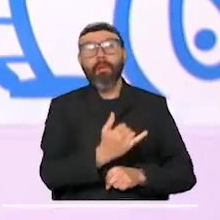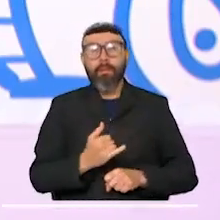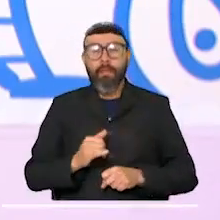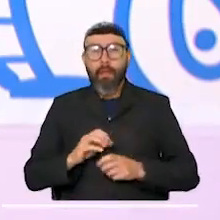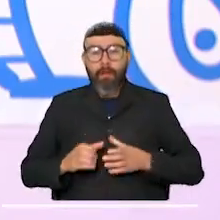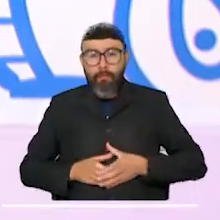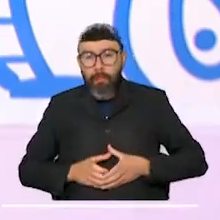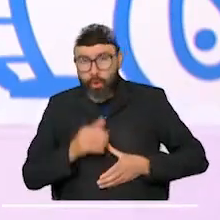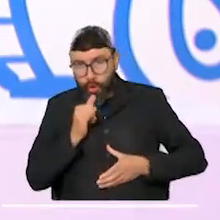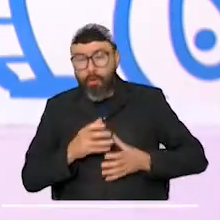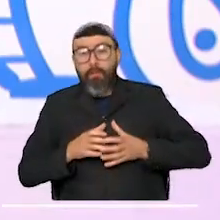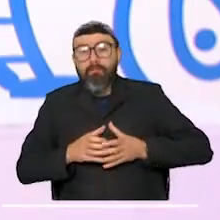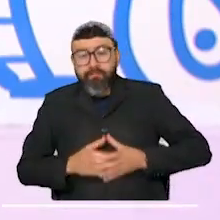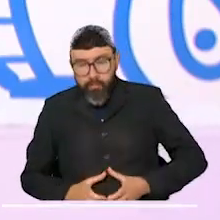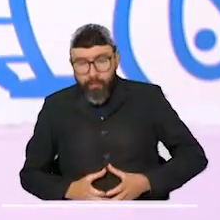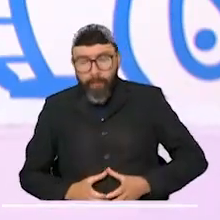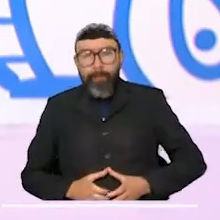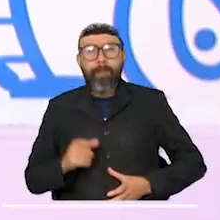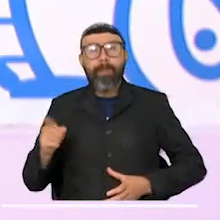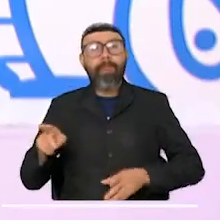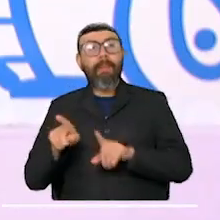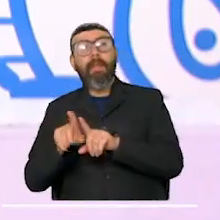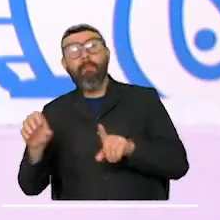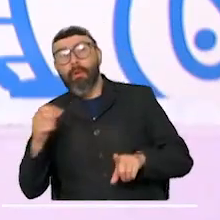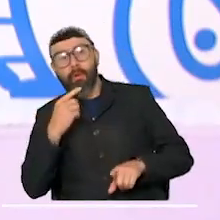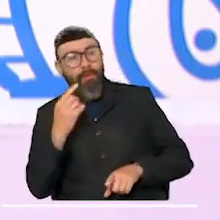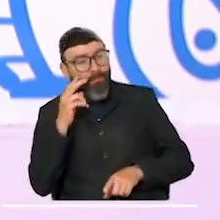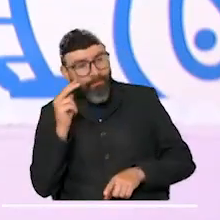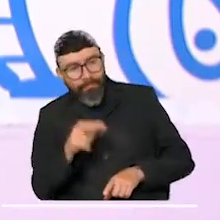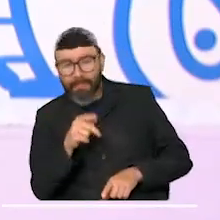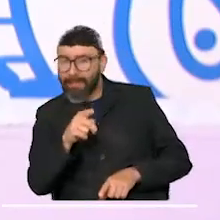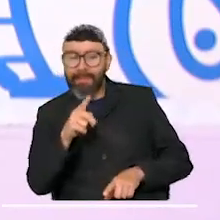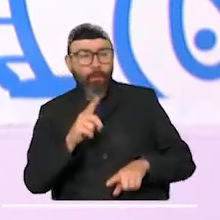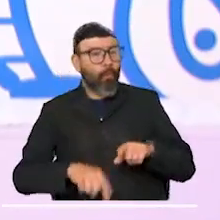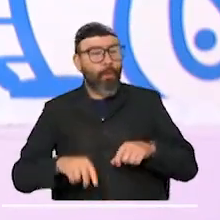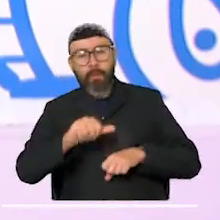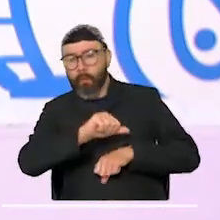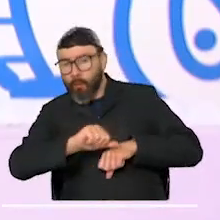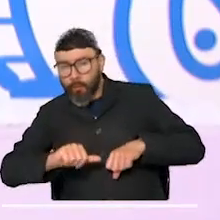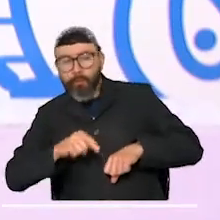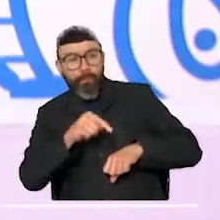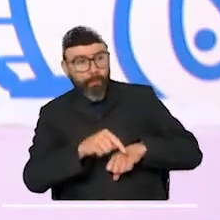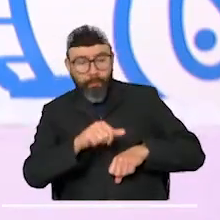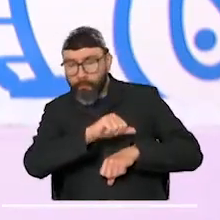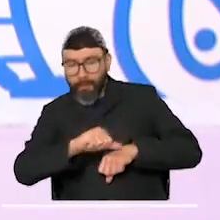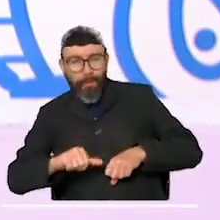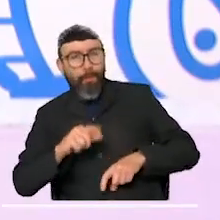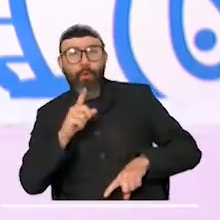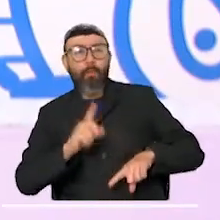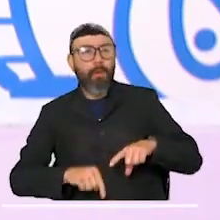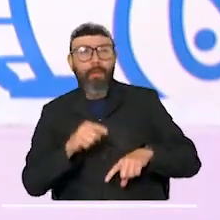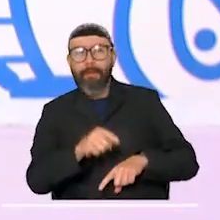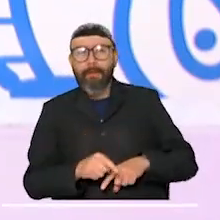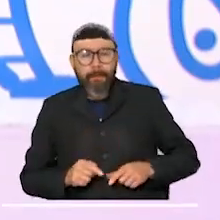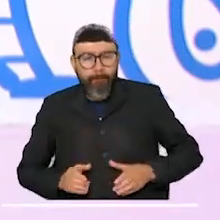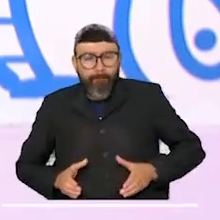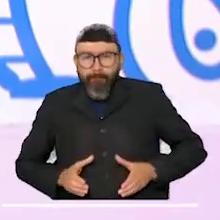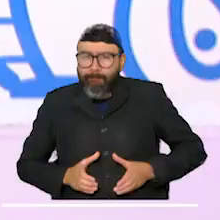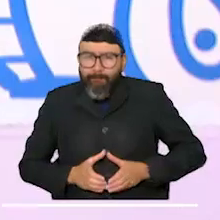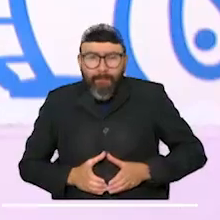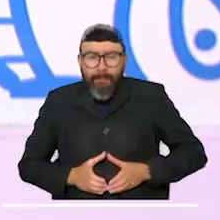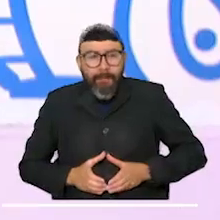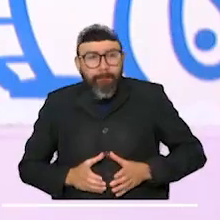el cirujano que la vio le expuso que no la puede operar por la cavidad por donde se opera porque está muy estrecha Y